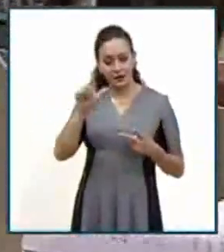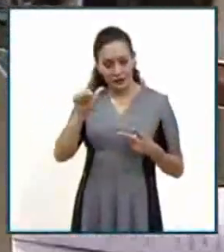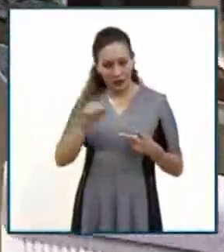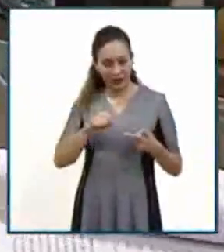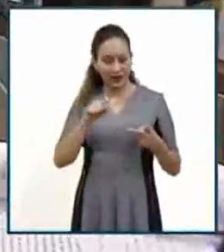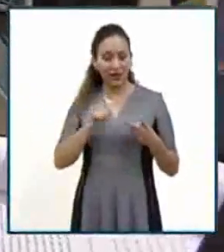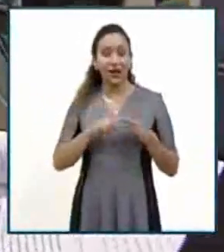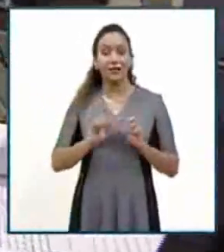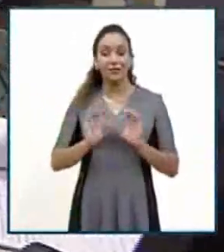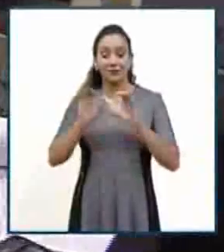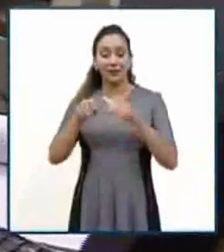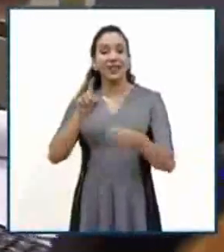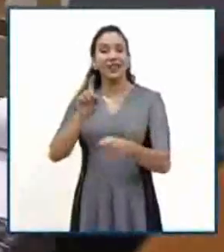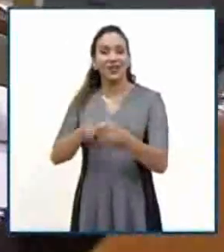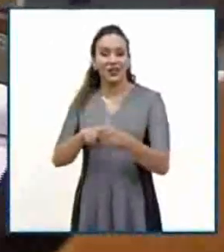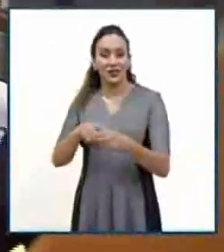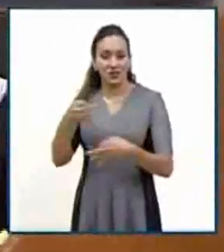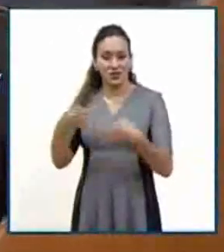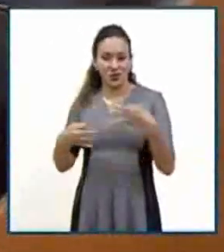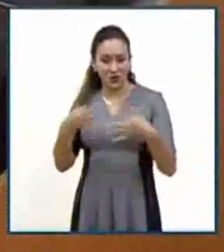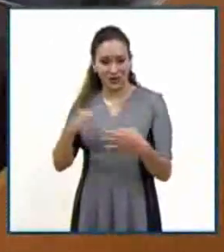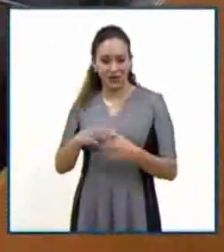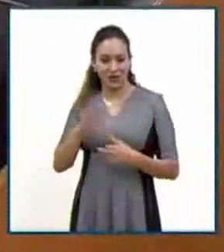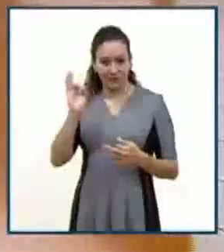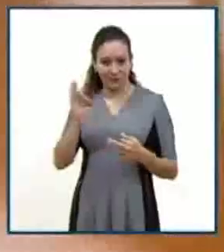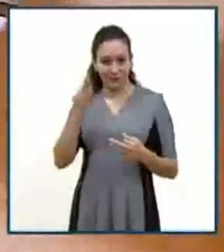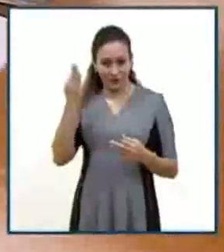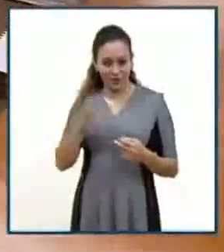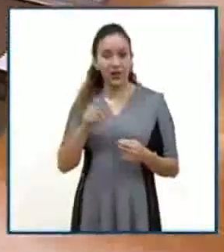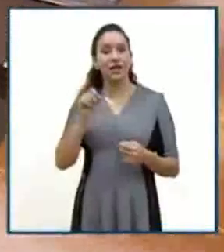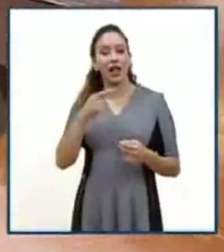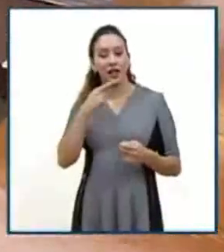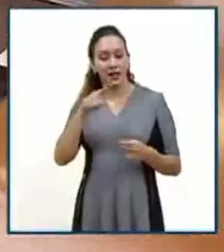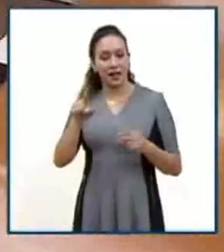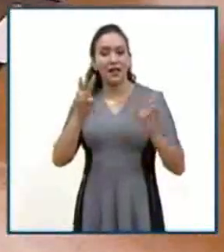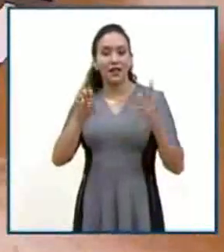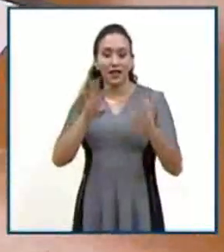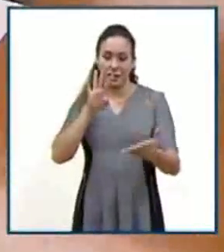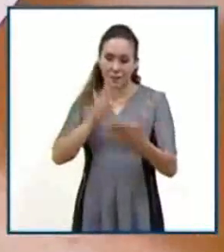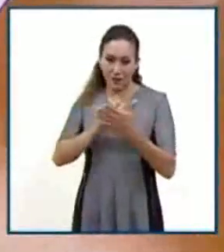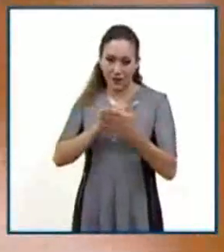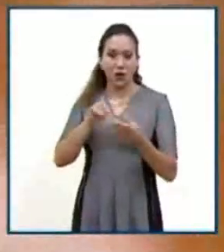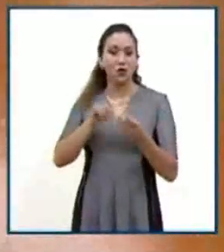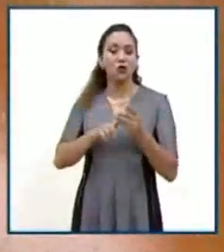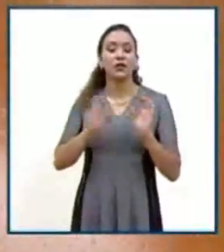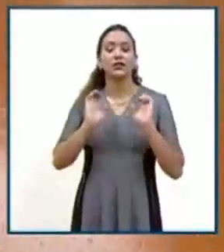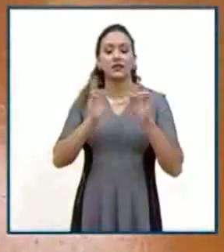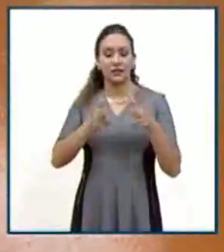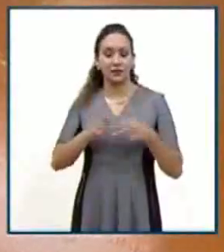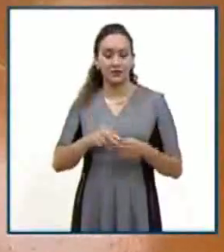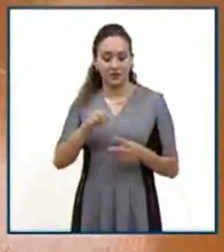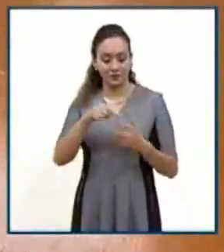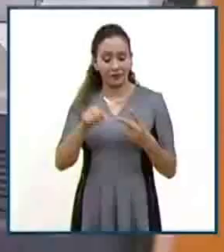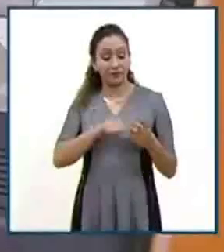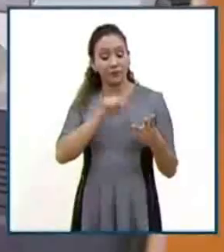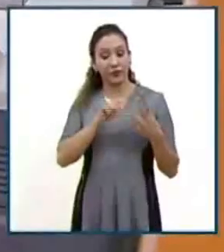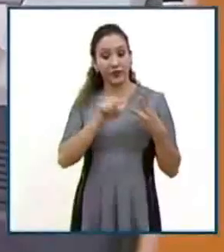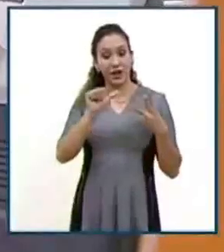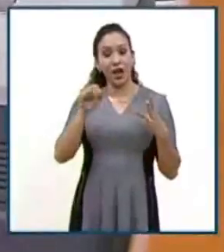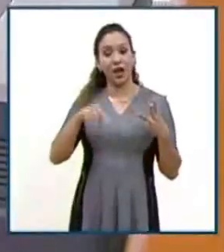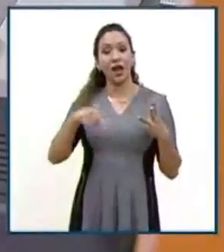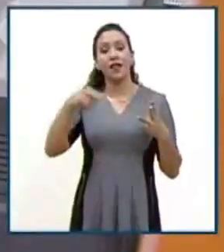10,000 personas hayan sido víctimas de desplazamiento forzado interno en los últimos años, en los últimos 2 años y medio para ser